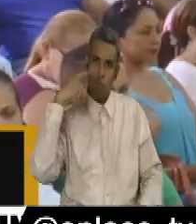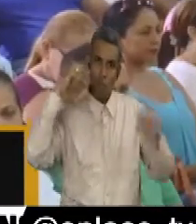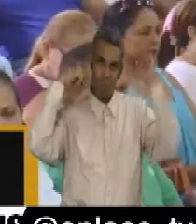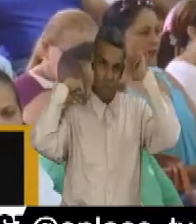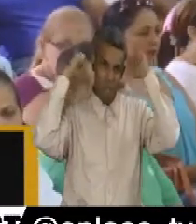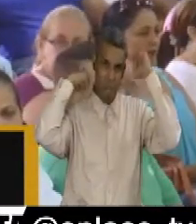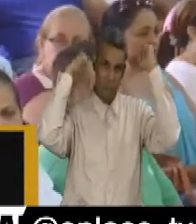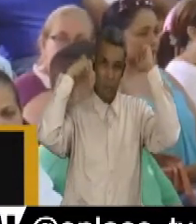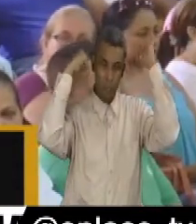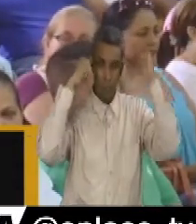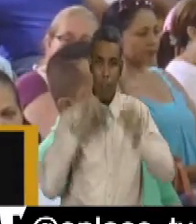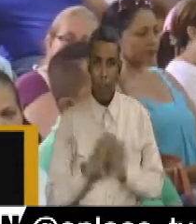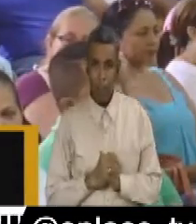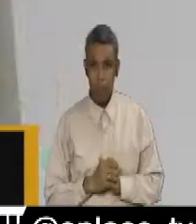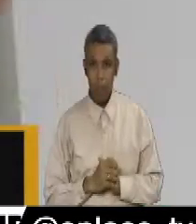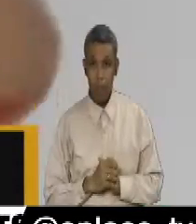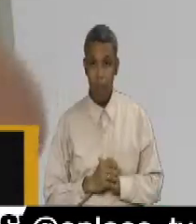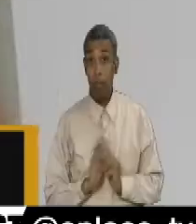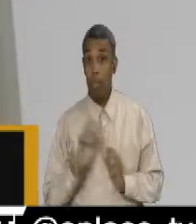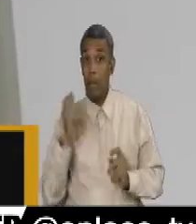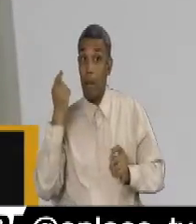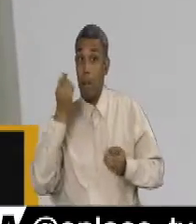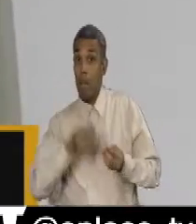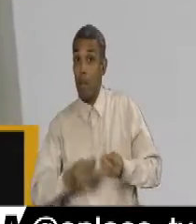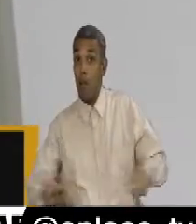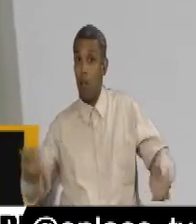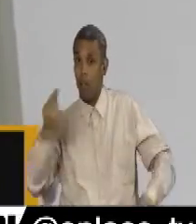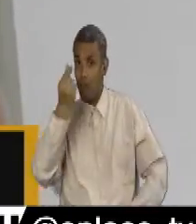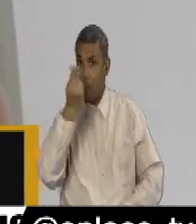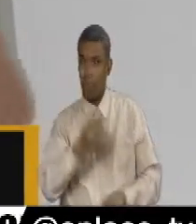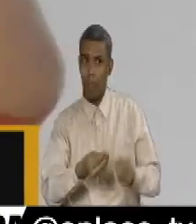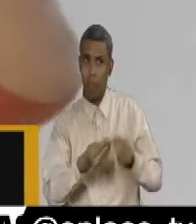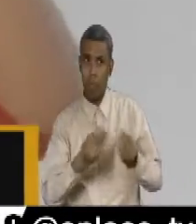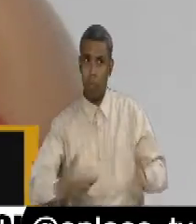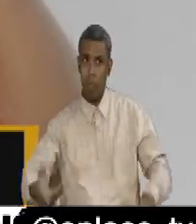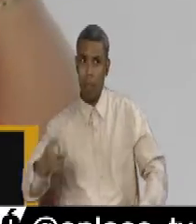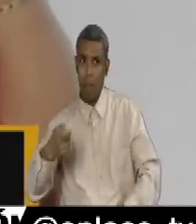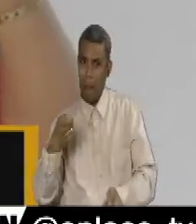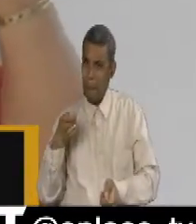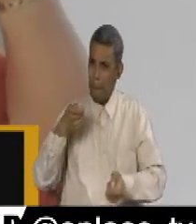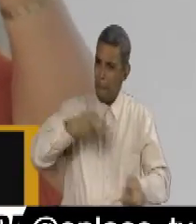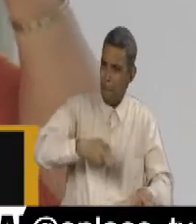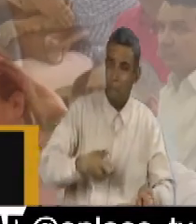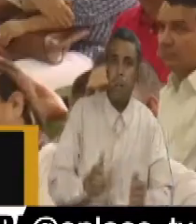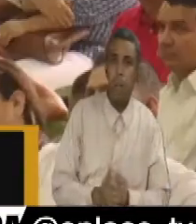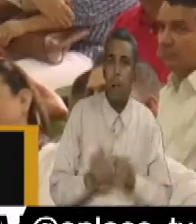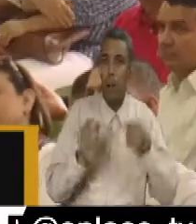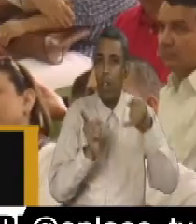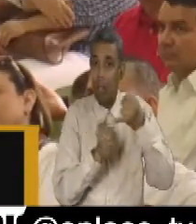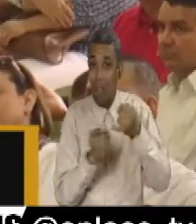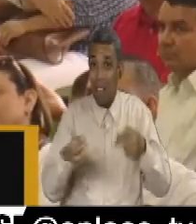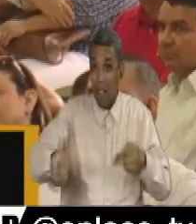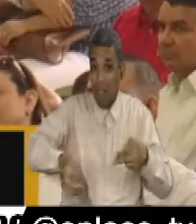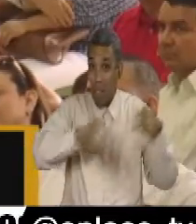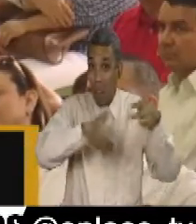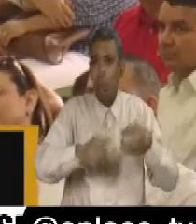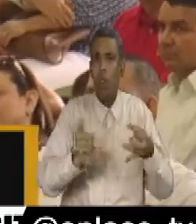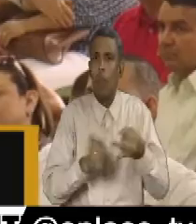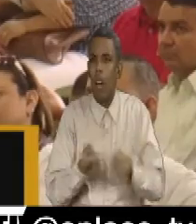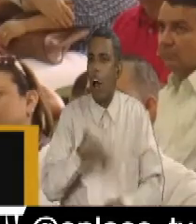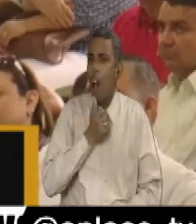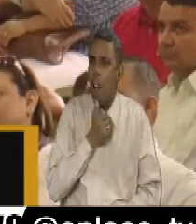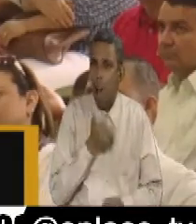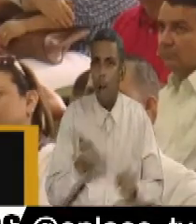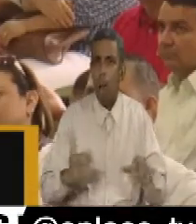apuntar con la financiación de la educación pública, sino también con la salud, con el saneamiento básico y con el agua potable. Ese es, creo, el